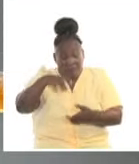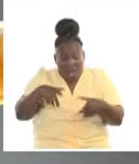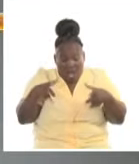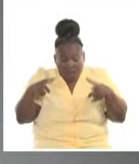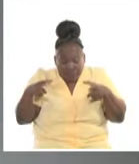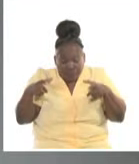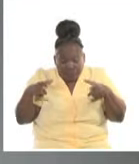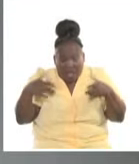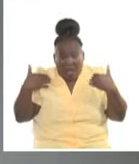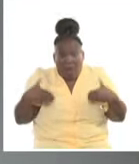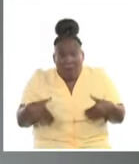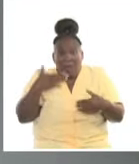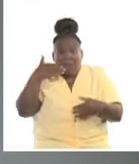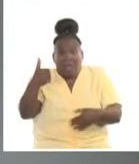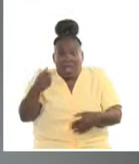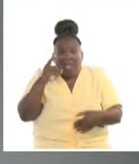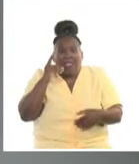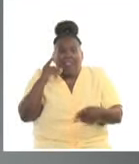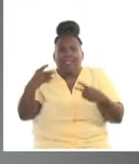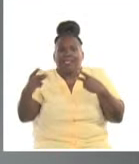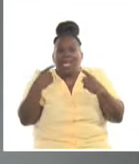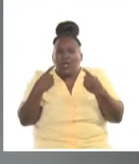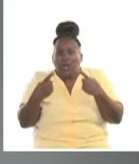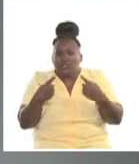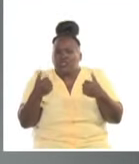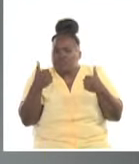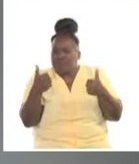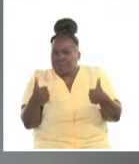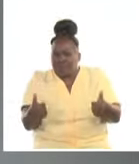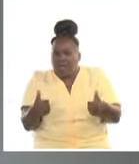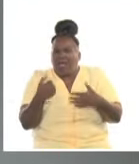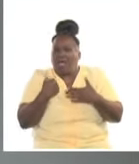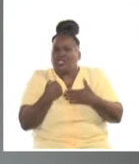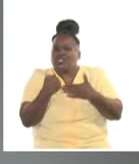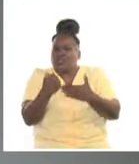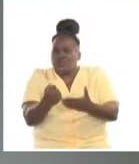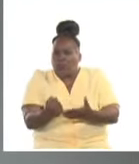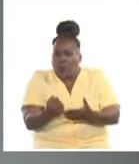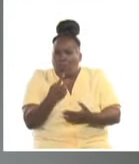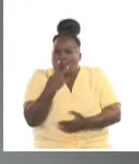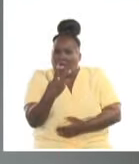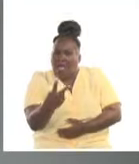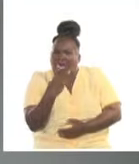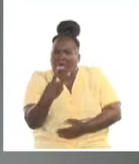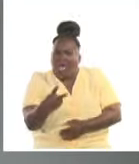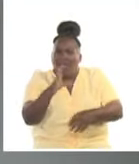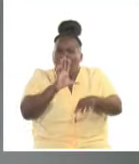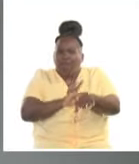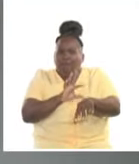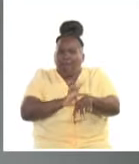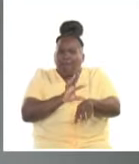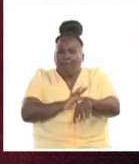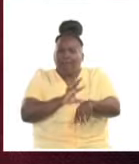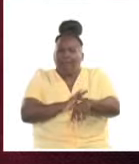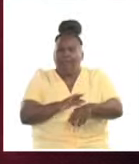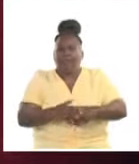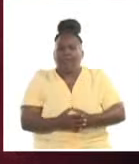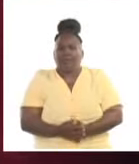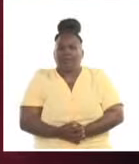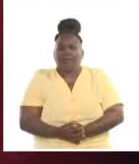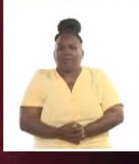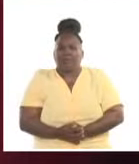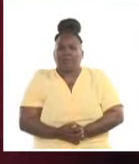por ende diagnósticos que permitirán el seguimiento de cada uno de los pacientes según su patología.